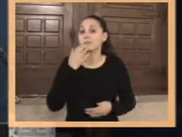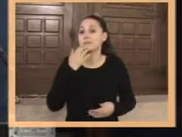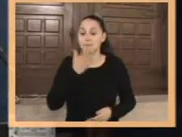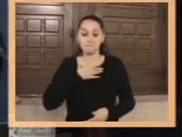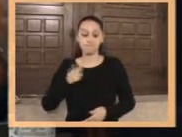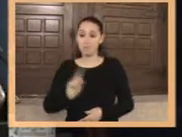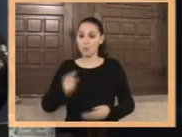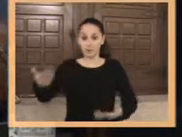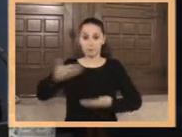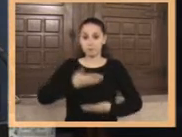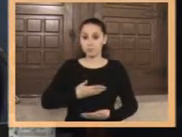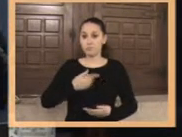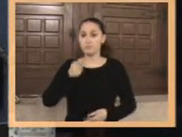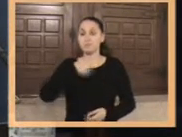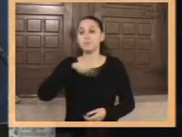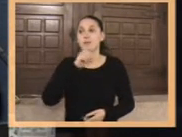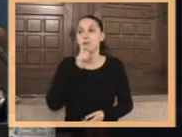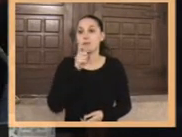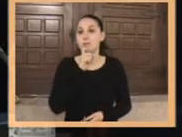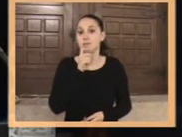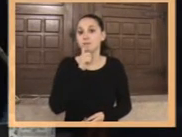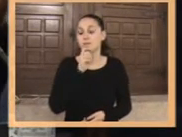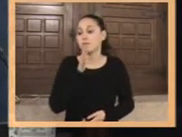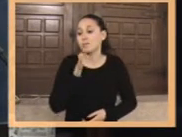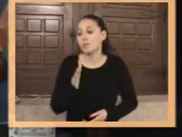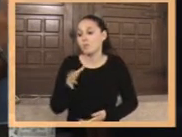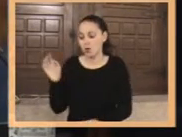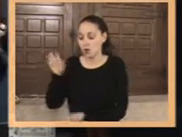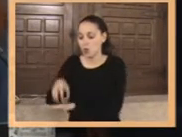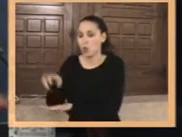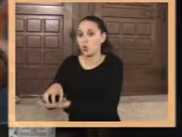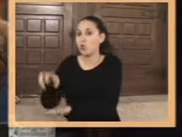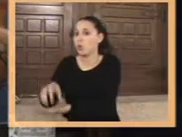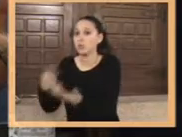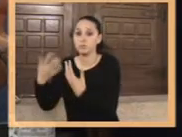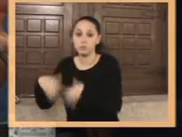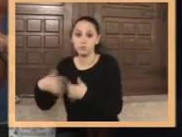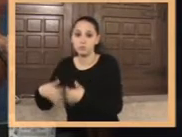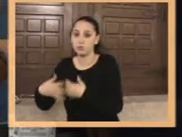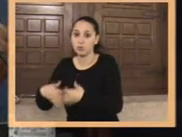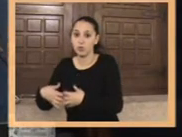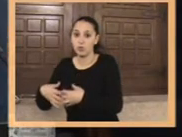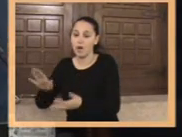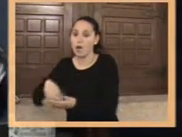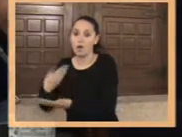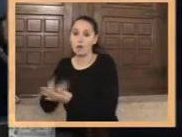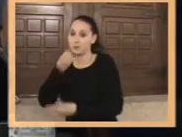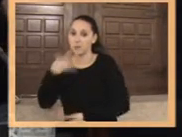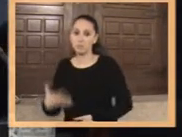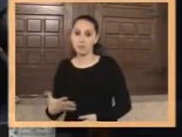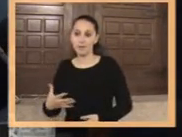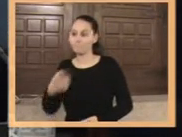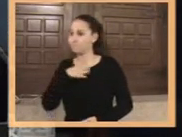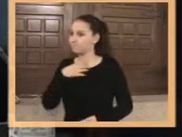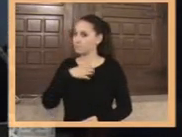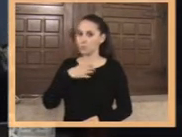porque no podemos afrontar el arreglo del colector nosotros solos. Primero, porque no es nuestro, y segundo lugar, porque es nuestro compartido